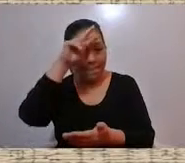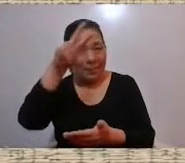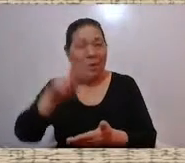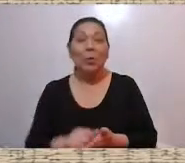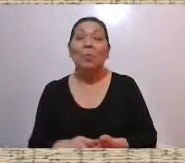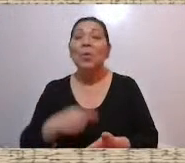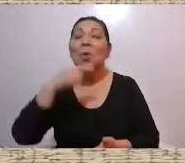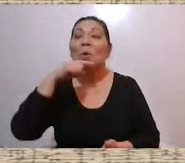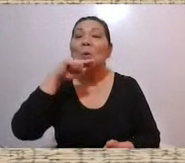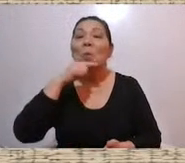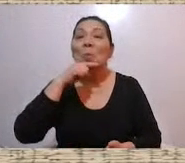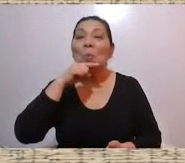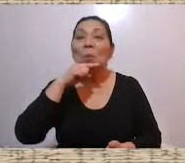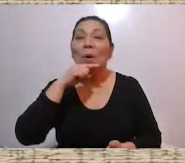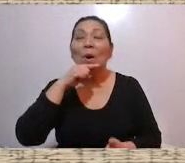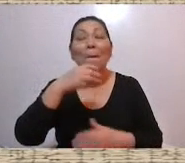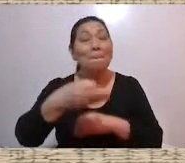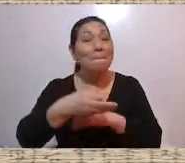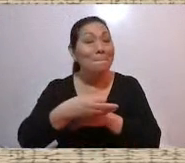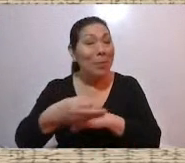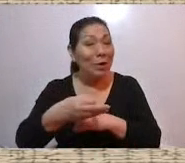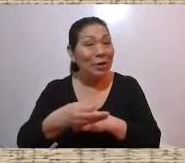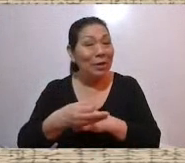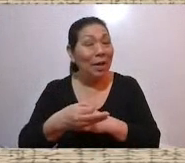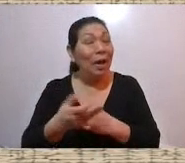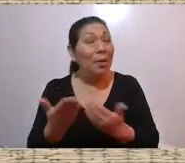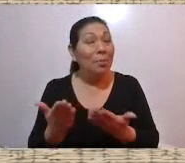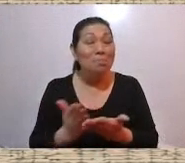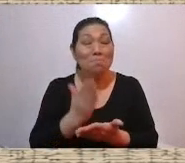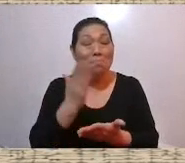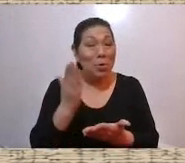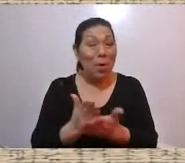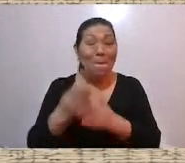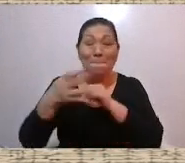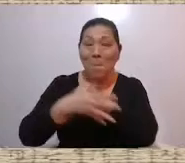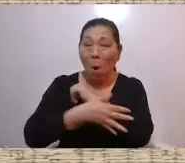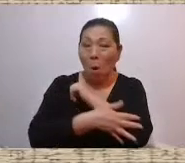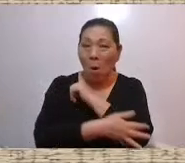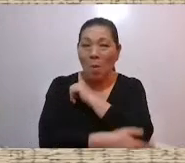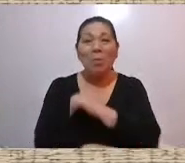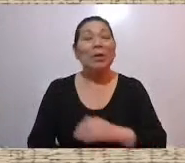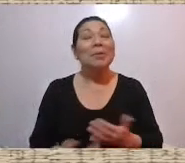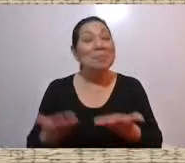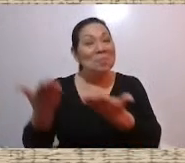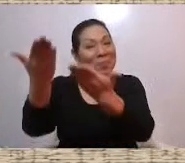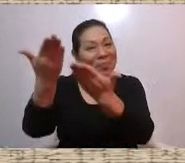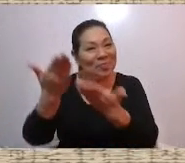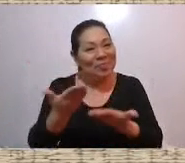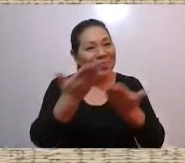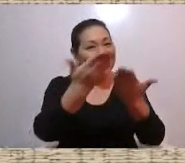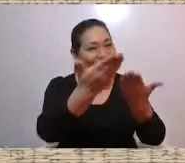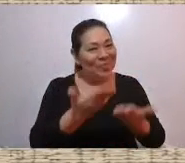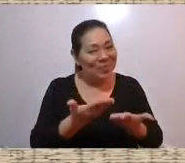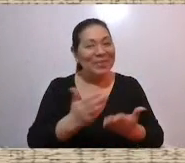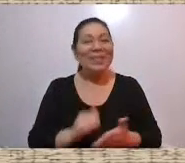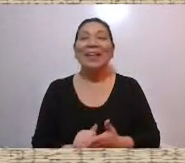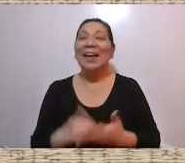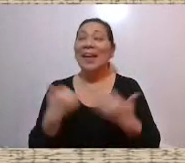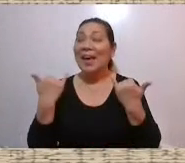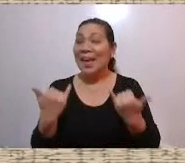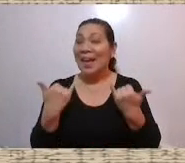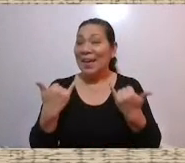población peruana, mujeres de áreas rurales en situación de pobreza. Bienvenidos